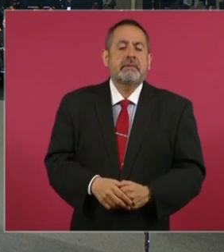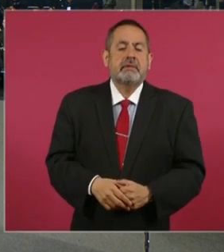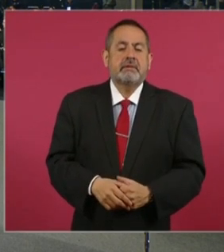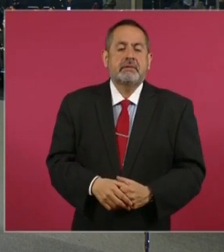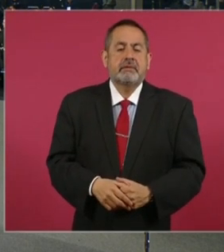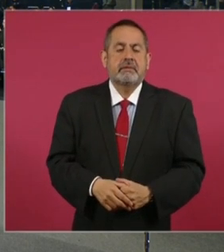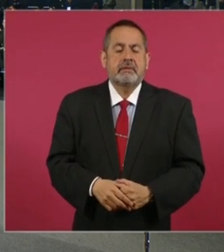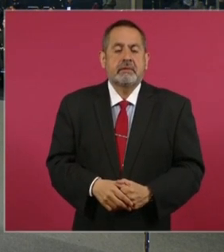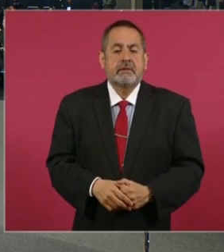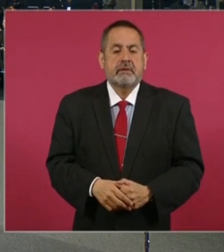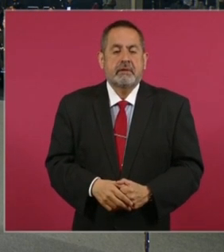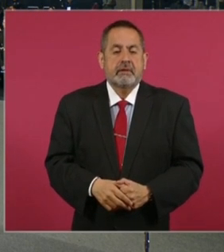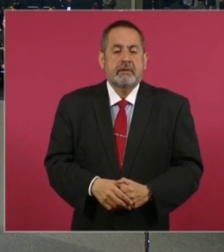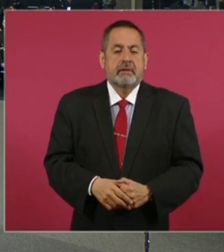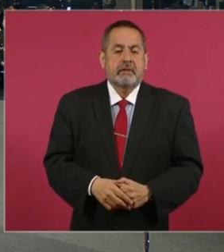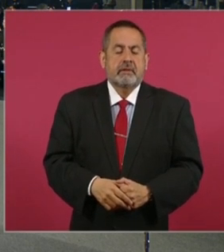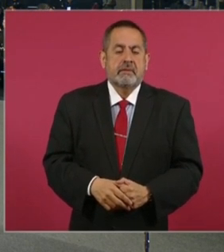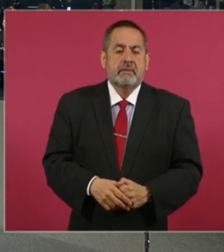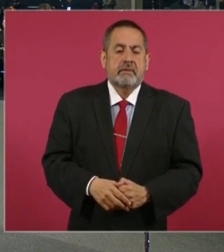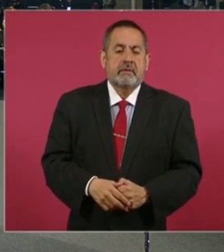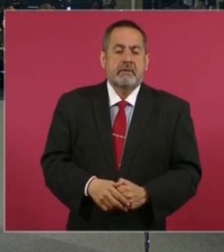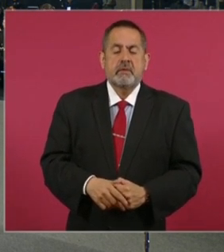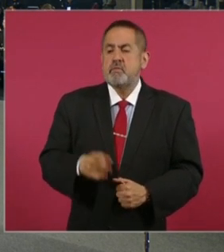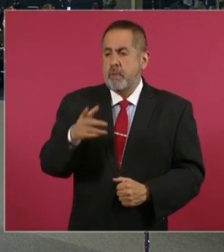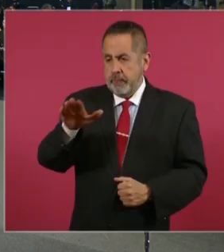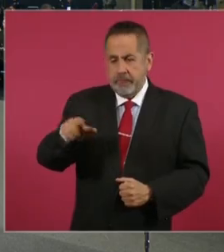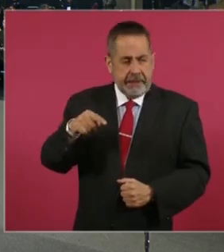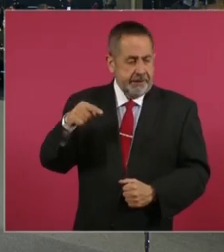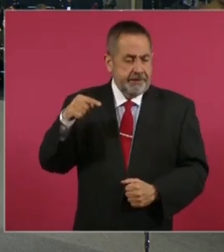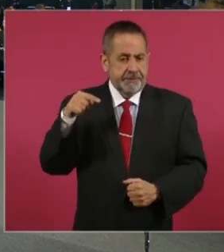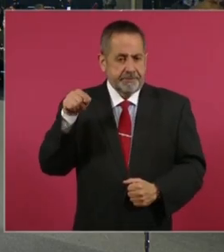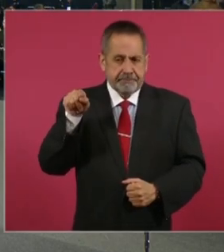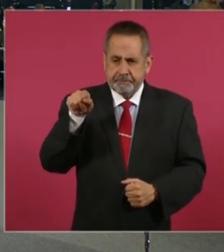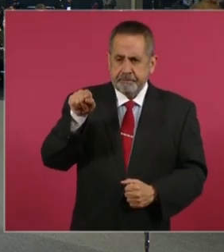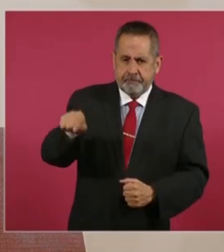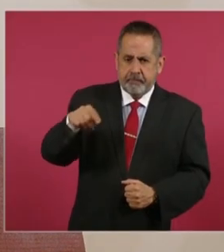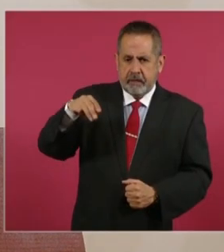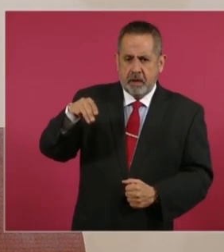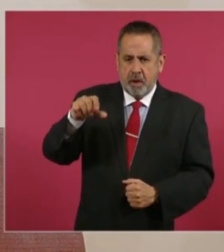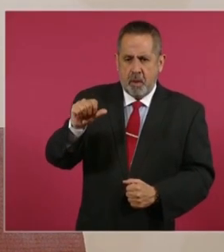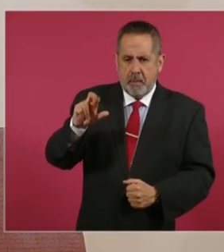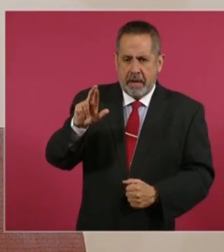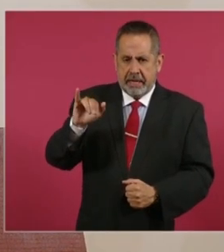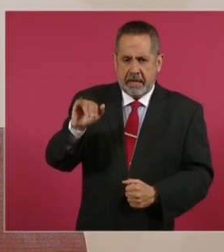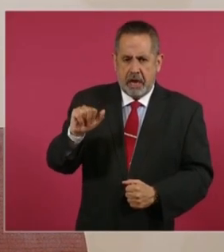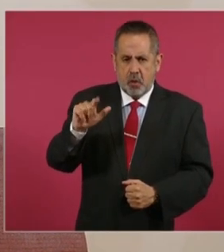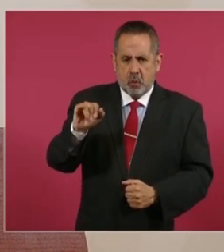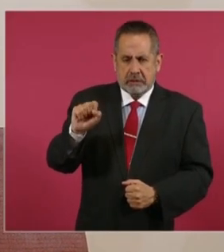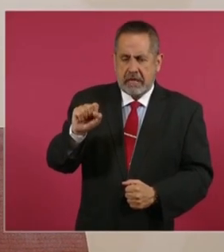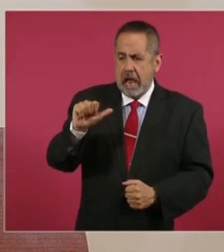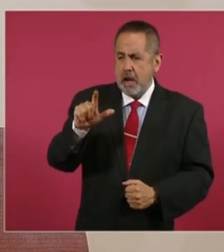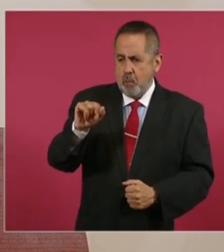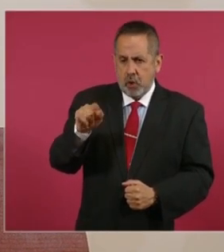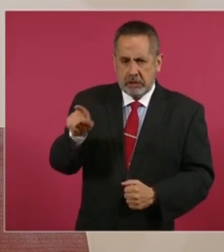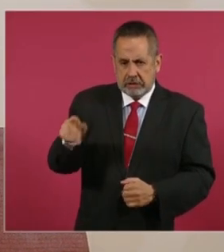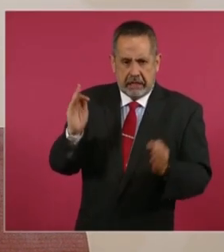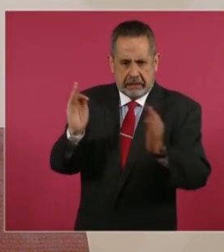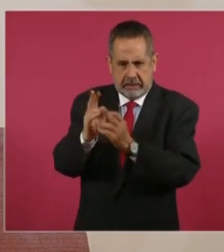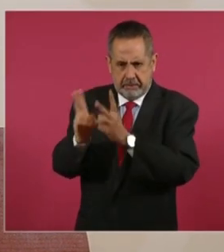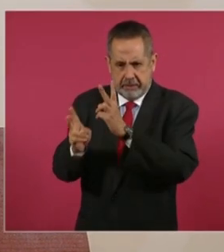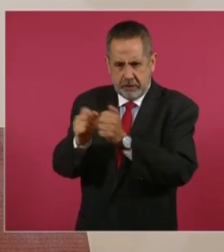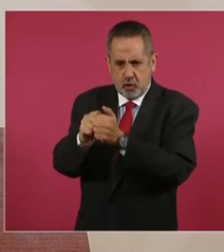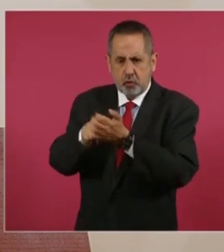a pedirle a María Luisa Alvores que atienda lo que estás planteando.